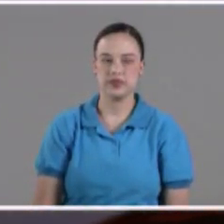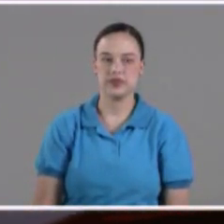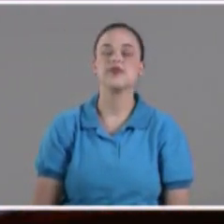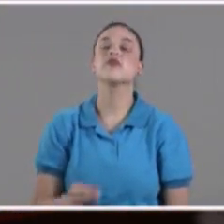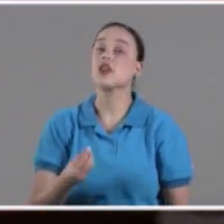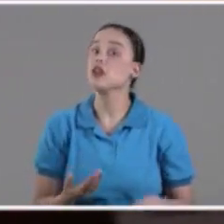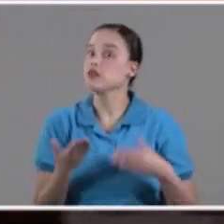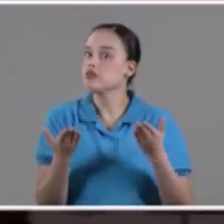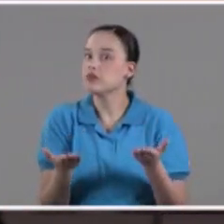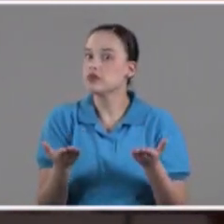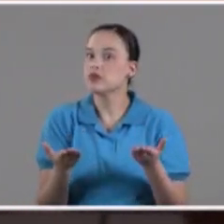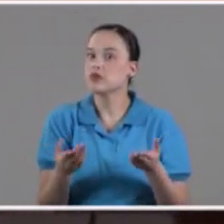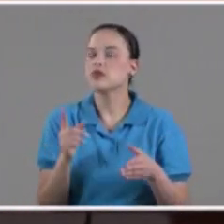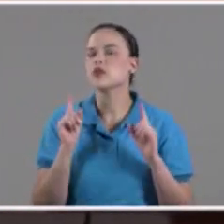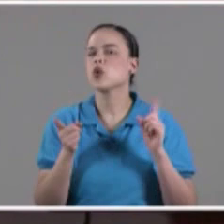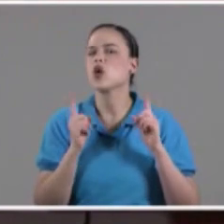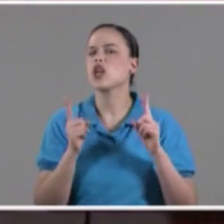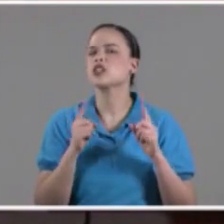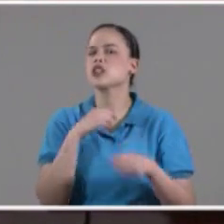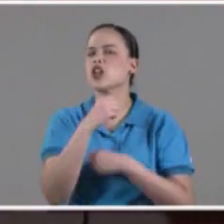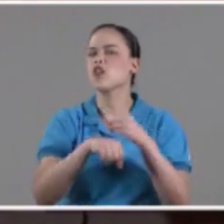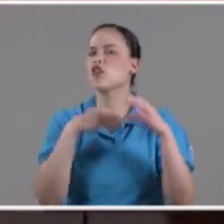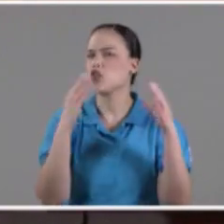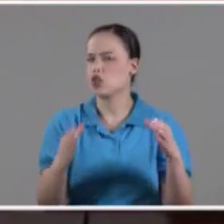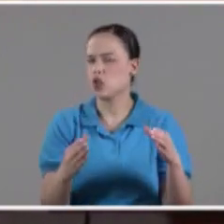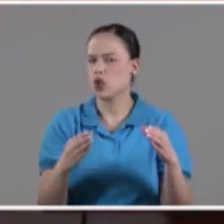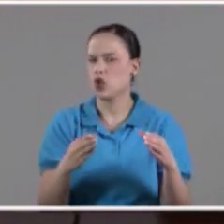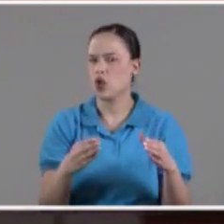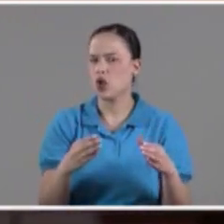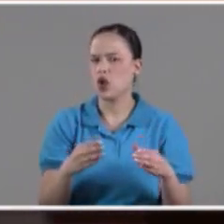qué le va a dar mangos nombre